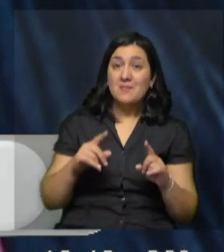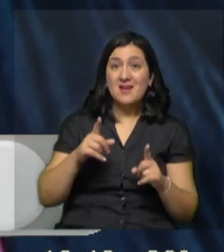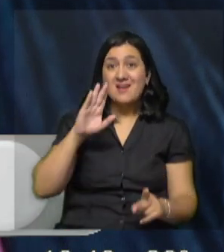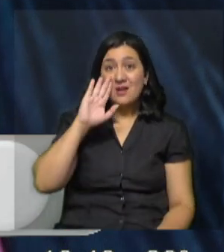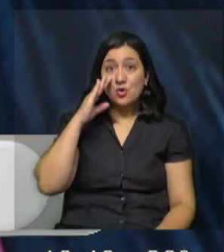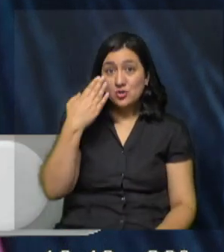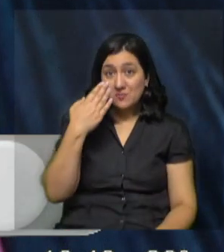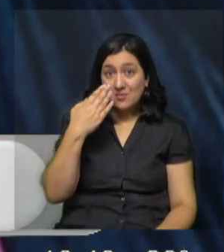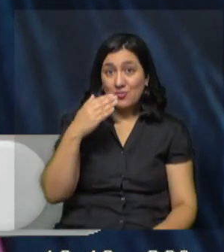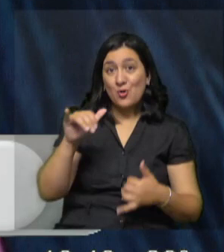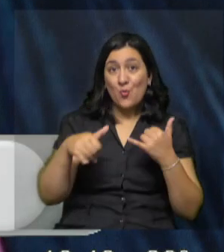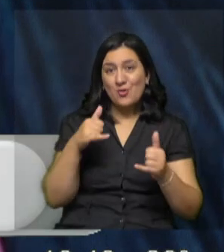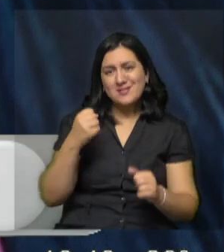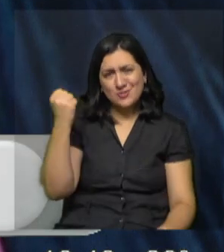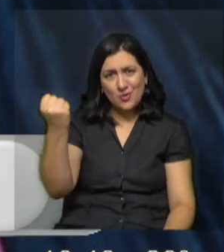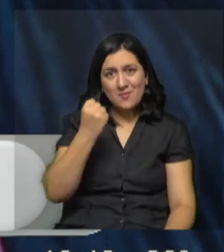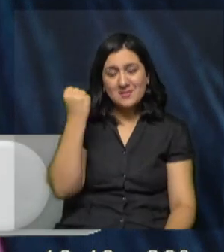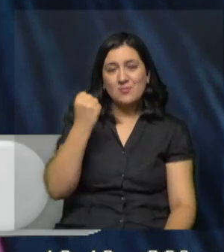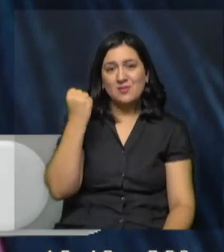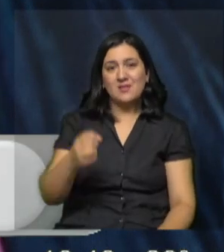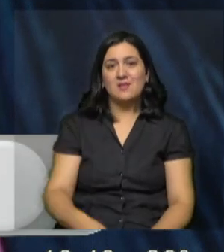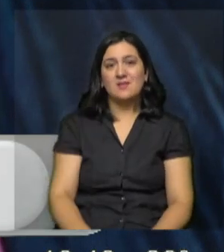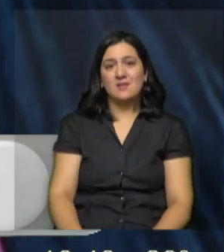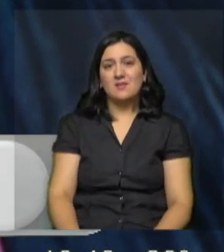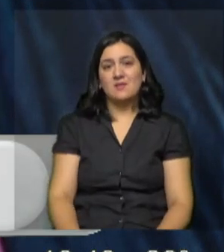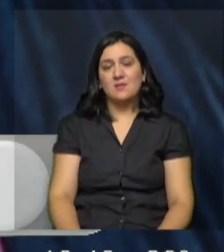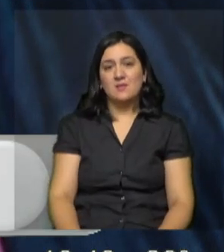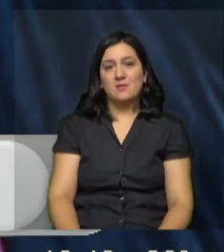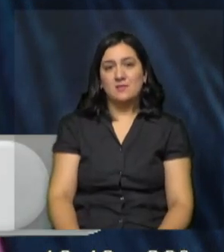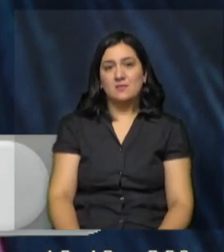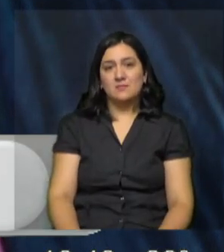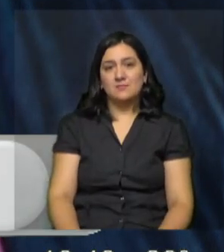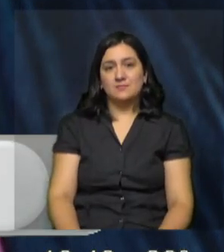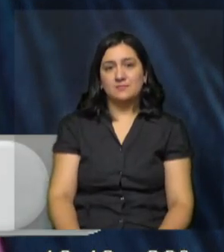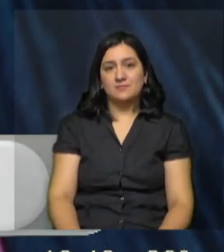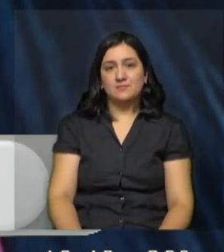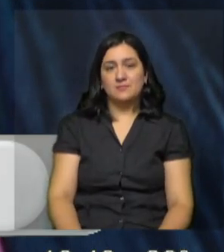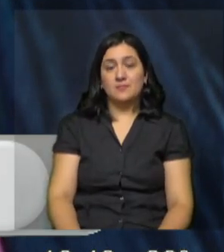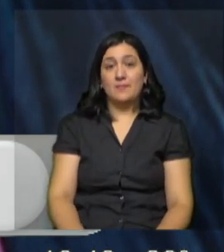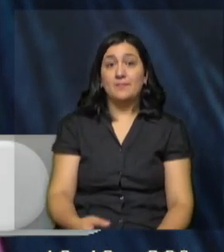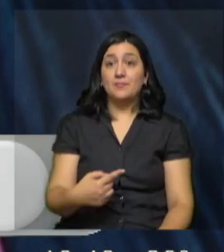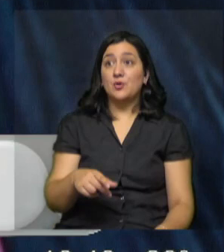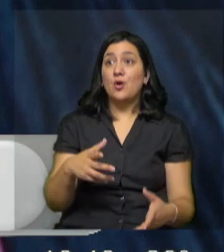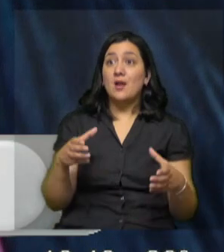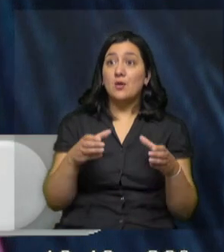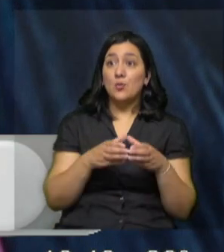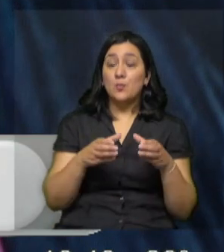reconocimiento de los jugadores es lo más importante. Eso te marca lo importante que fue el ruso. Pero como decías, el